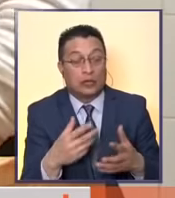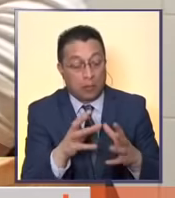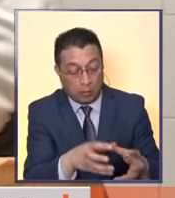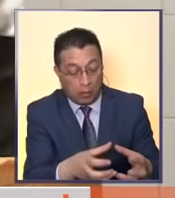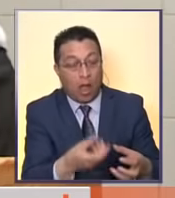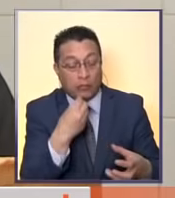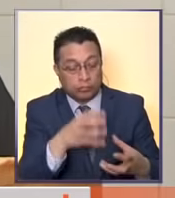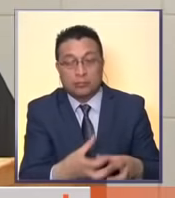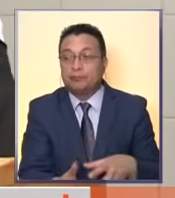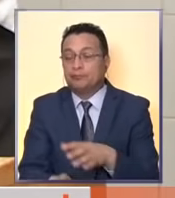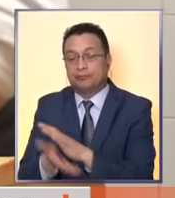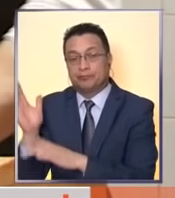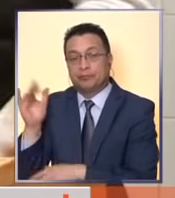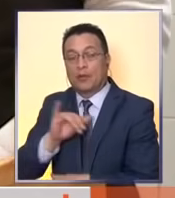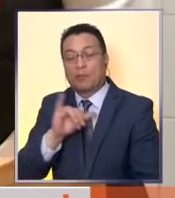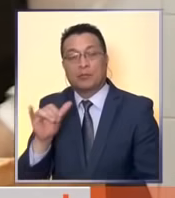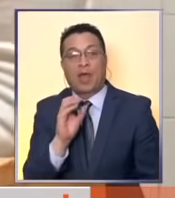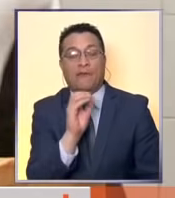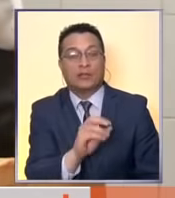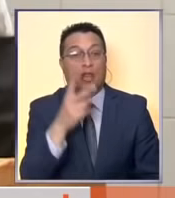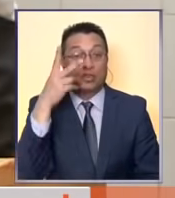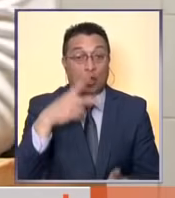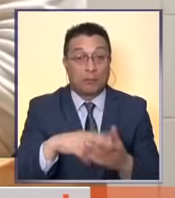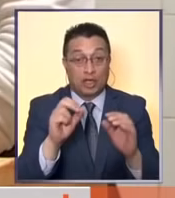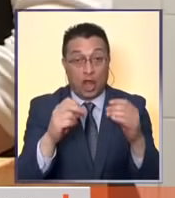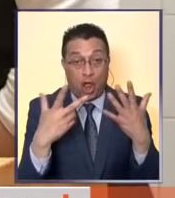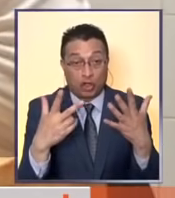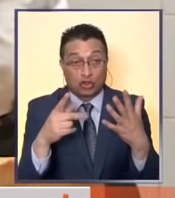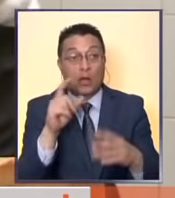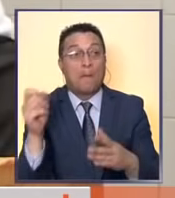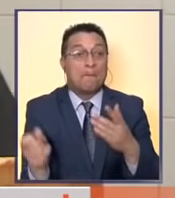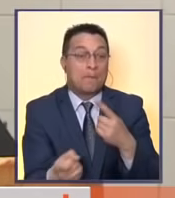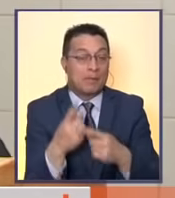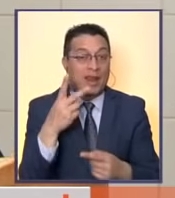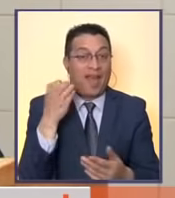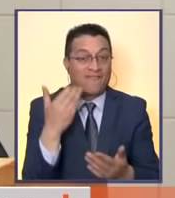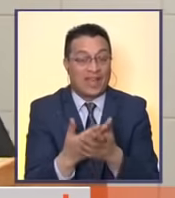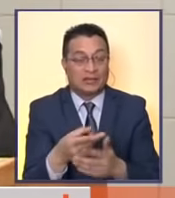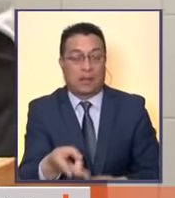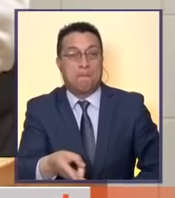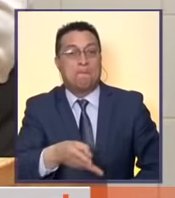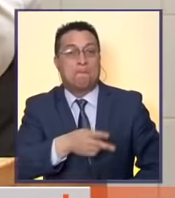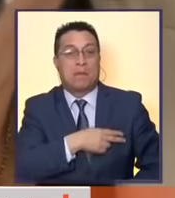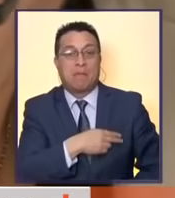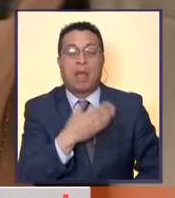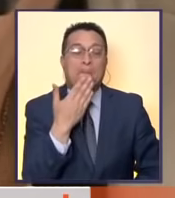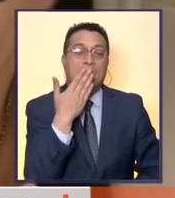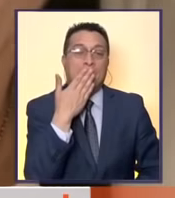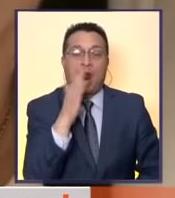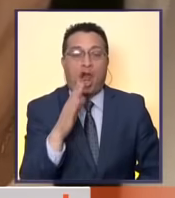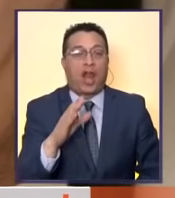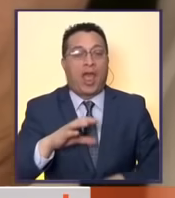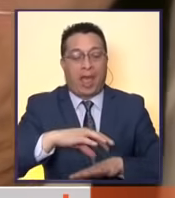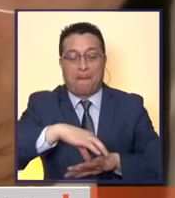avisan. En el 2008 fue la primera vez que salimos premiadas como las mejores empanadas.